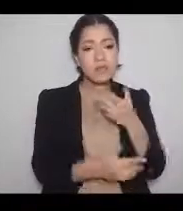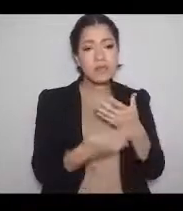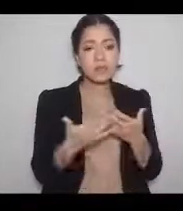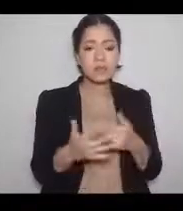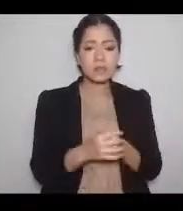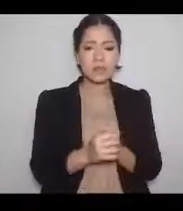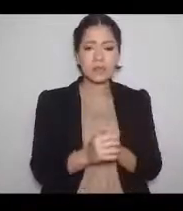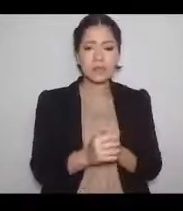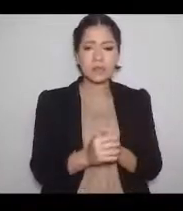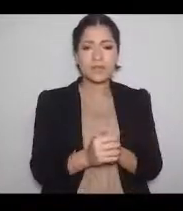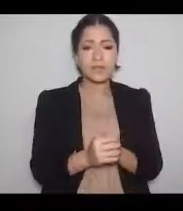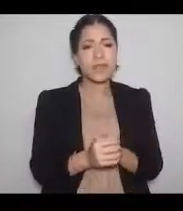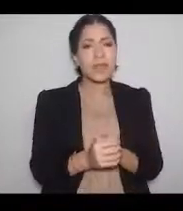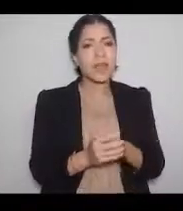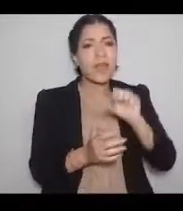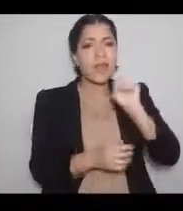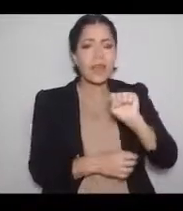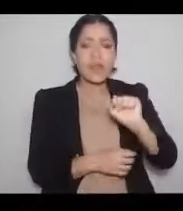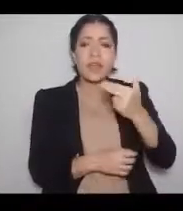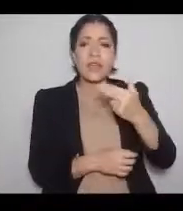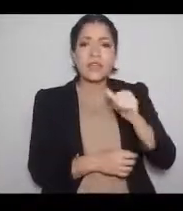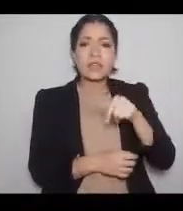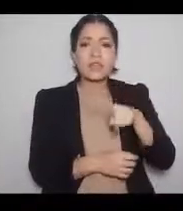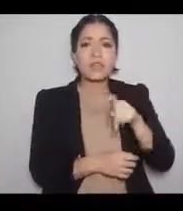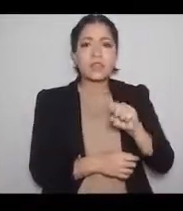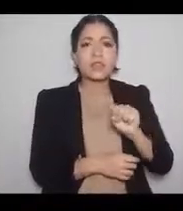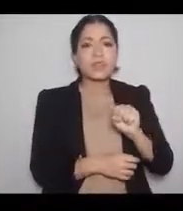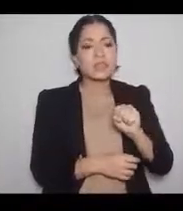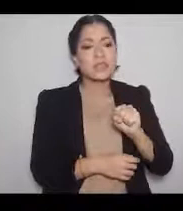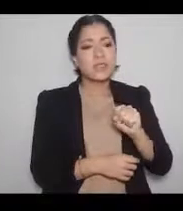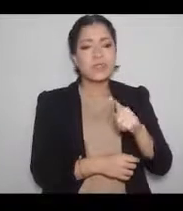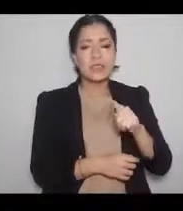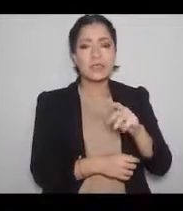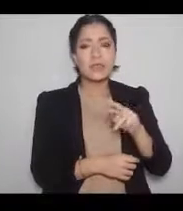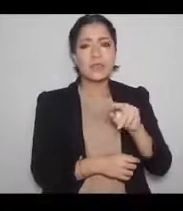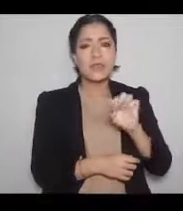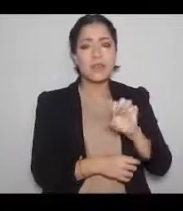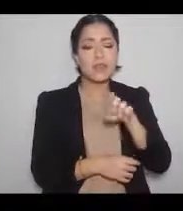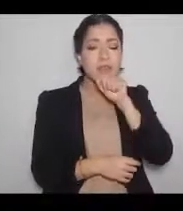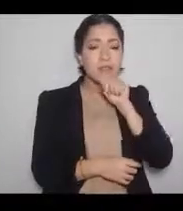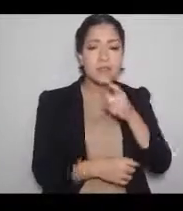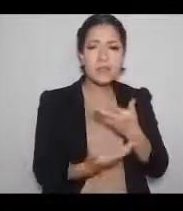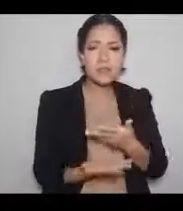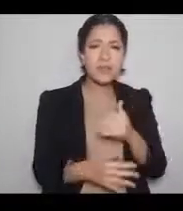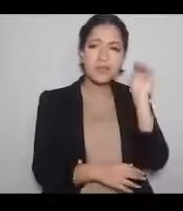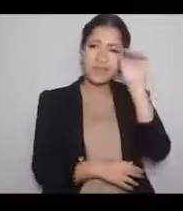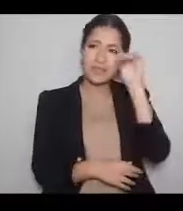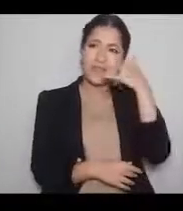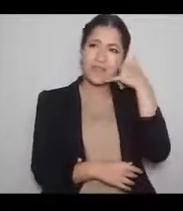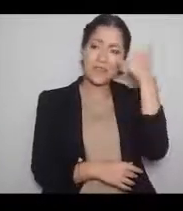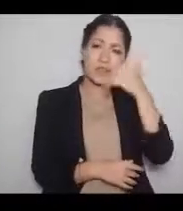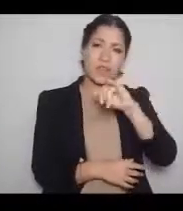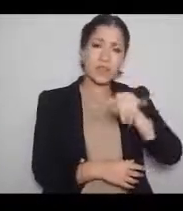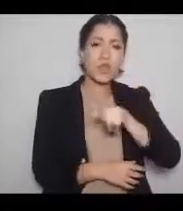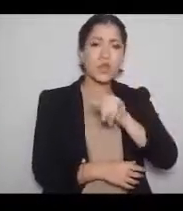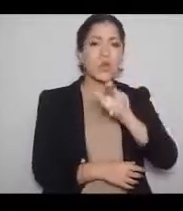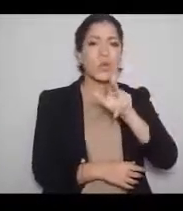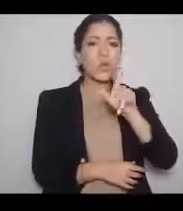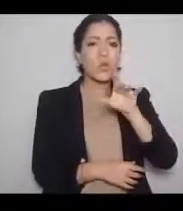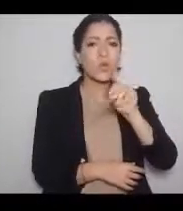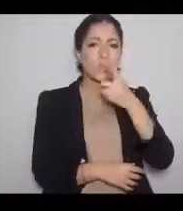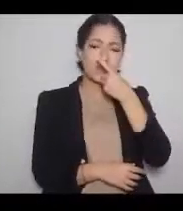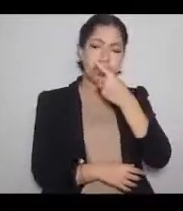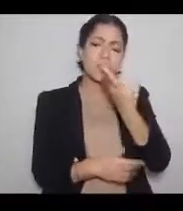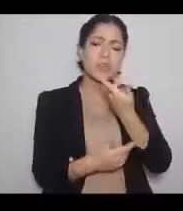autor. Shakespeare. No pronuncies su nombre en vano, Hamlet. Háblale a Julio. Dile que estamos encerrados. No de